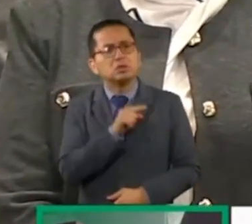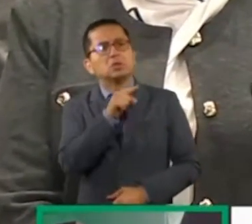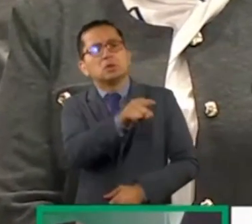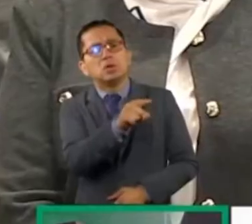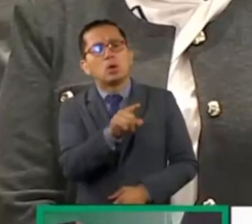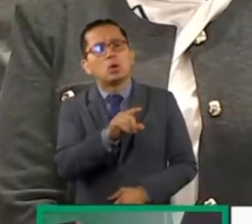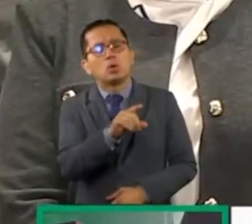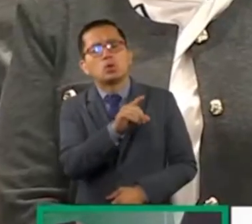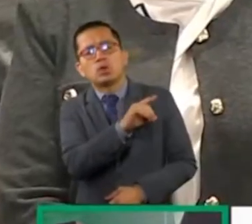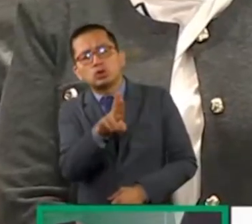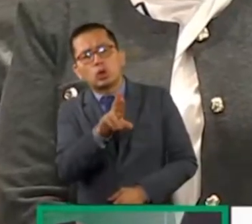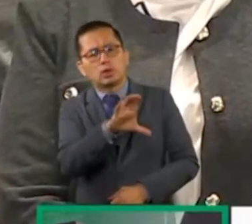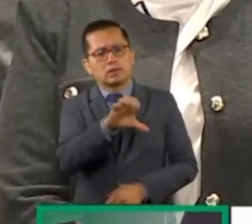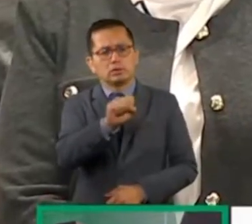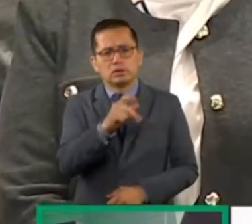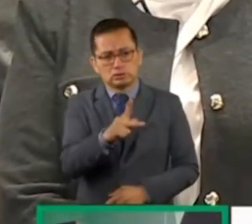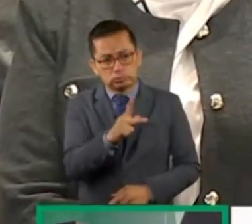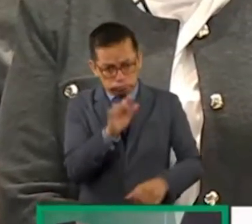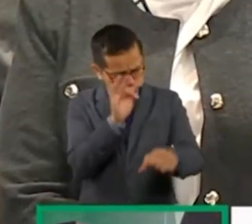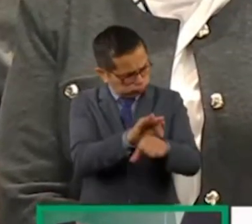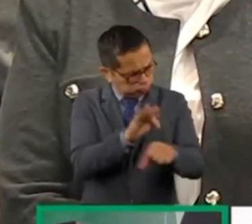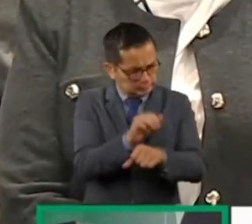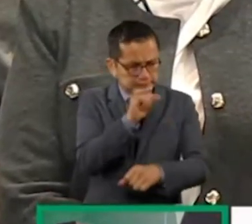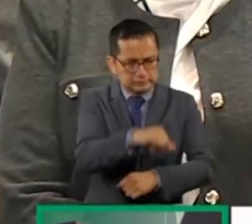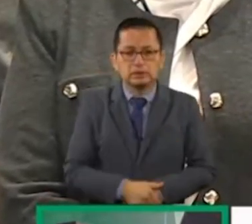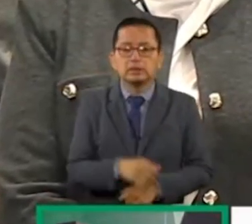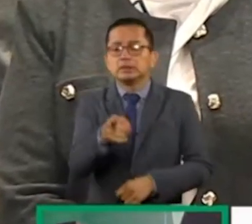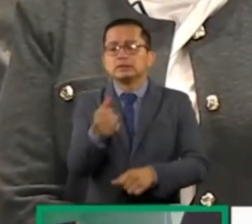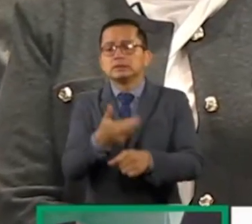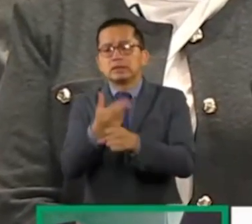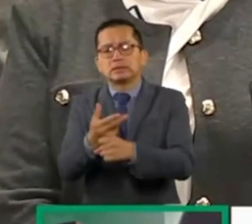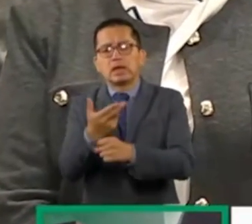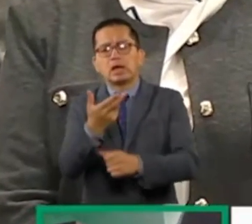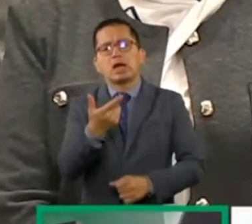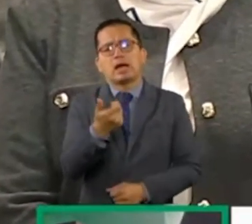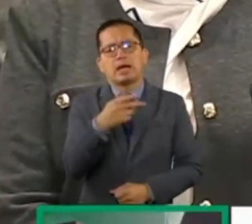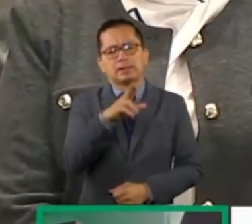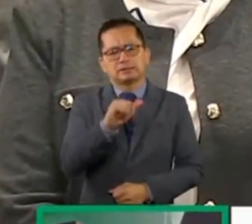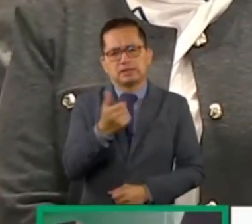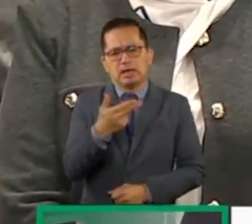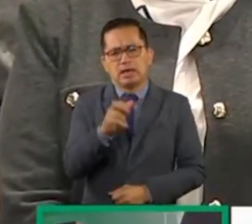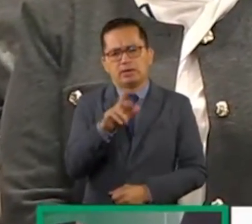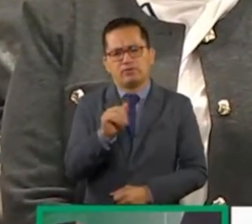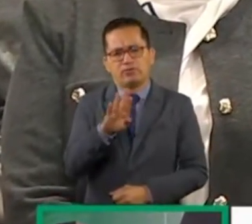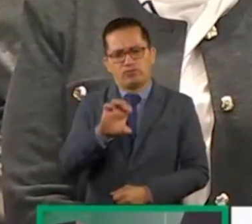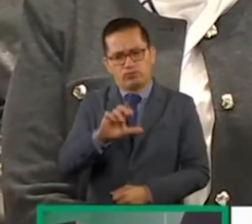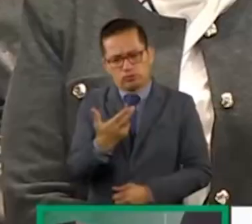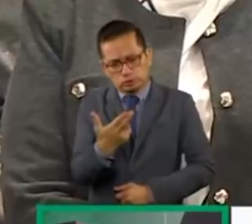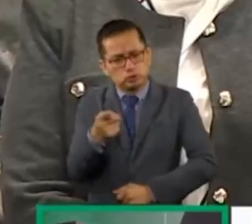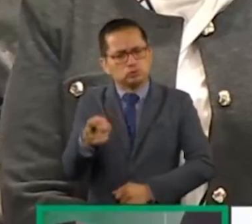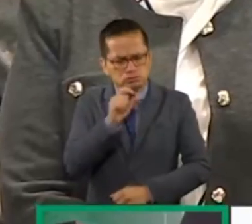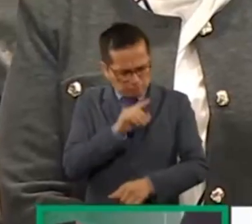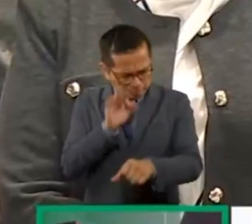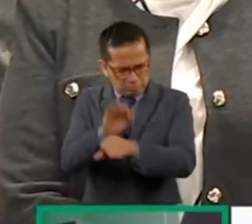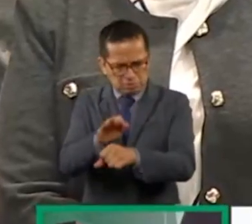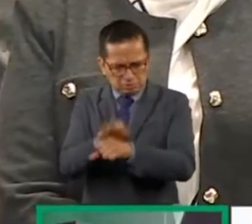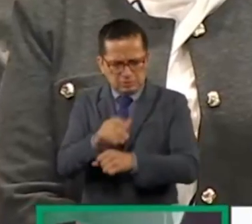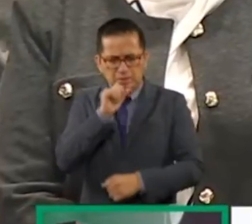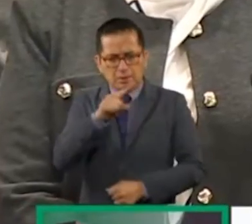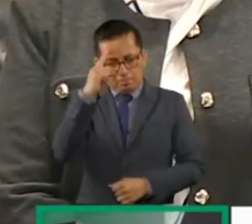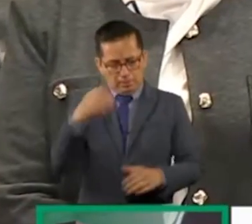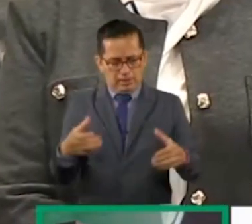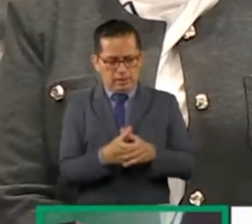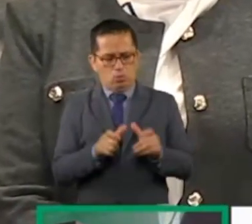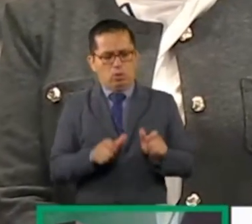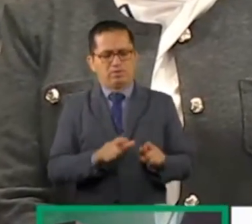Sheinbaum, a nuestro secretario Omar García Harfuch y, por supuesto, a todos y cada uno de los integrantes de la